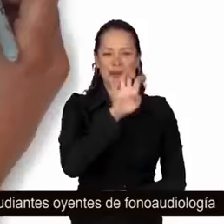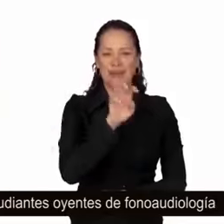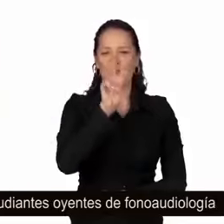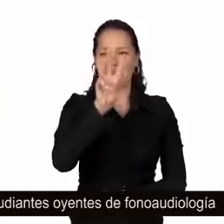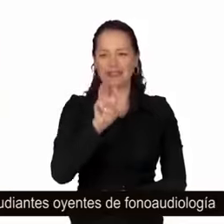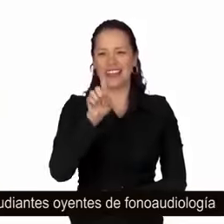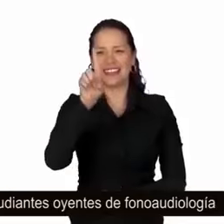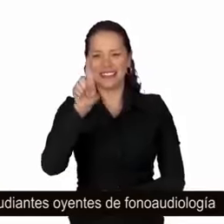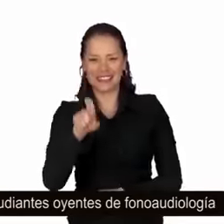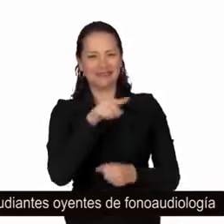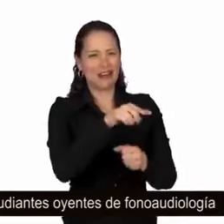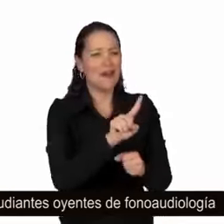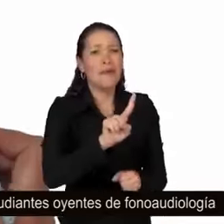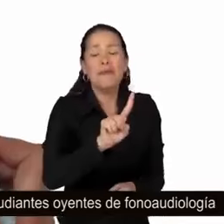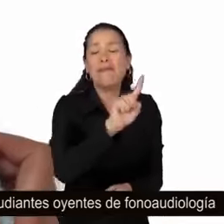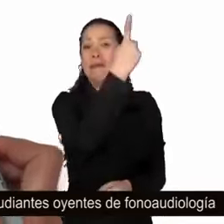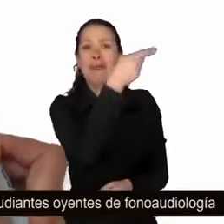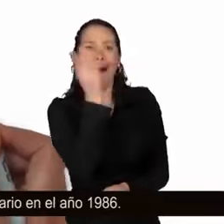fonoaudiología